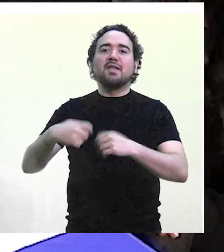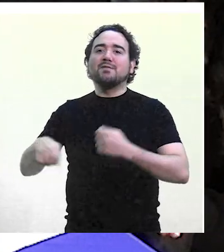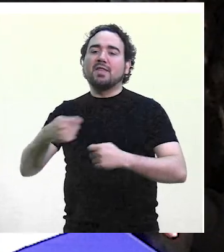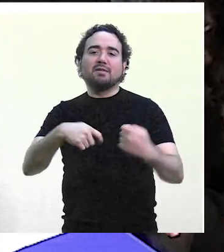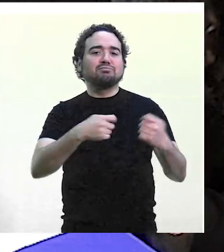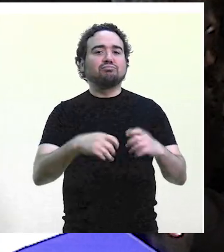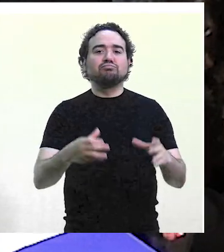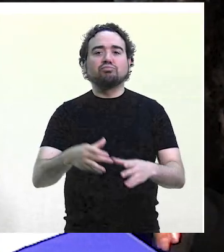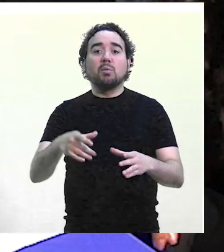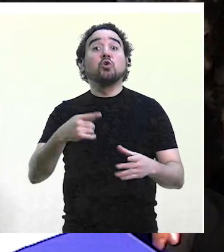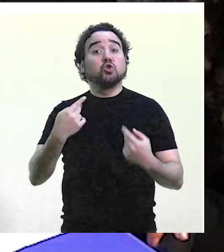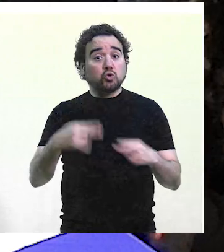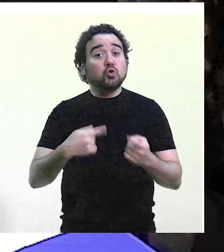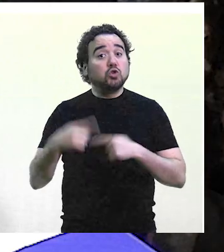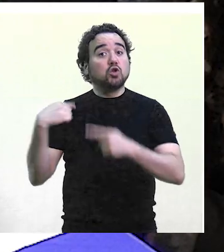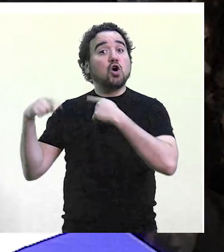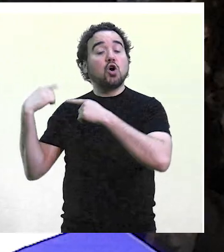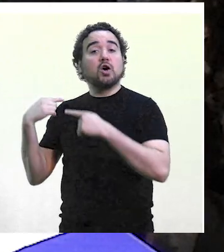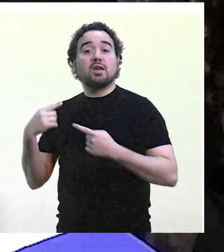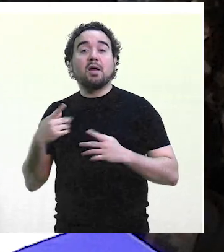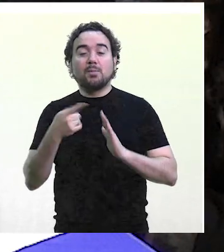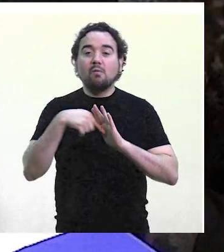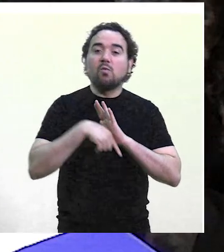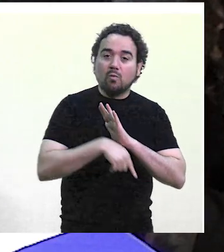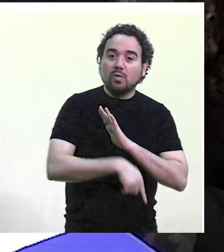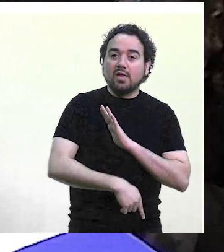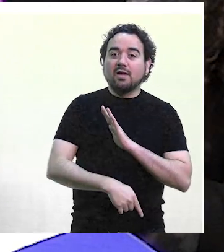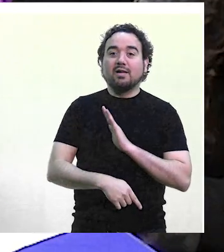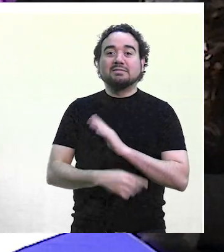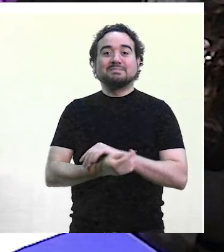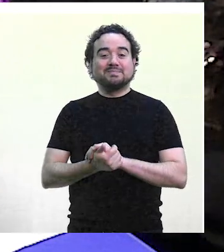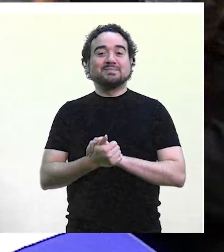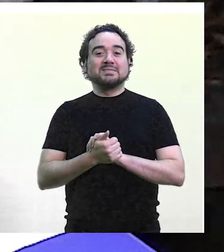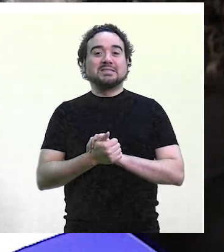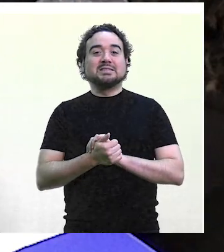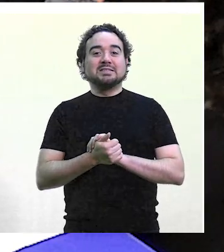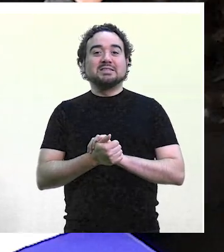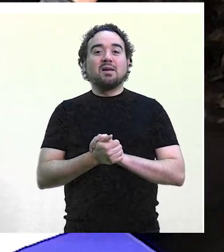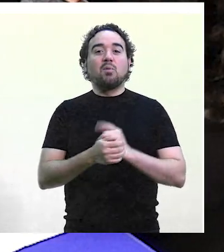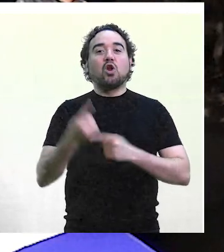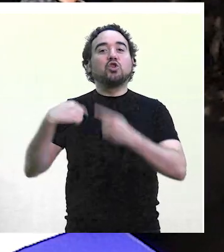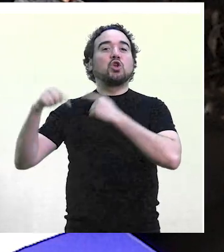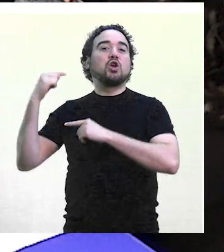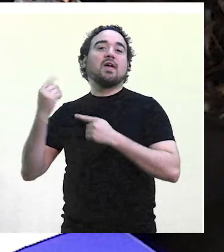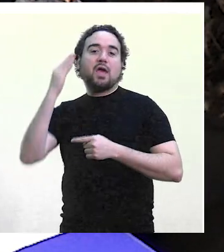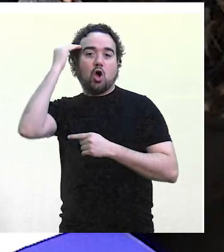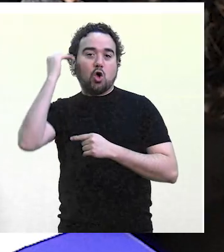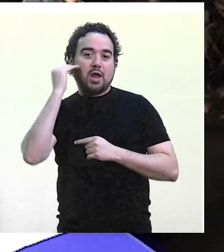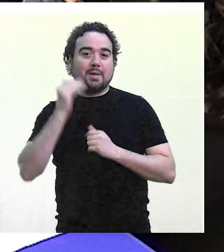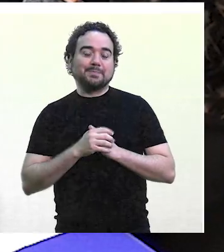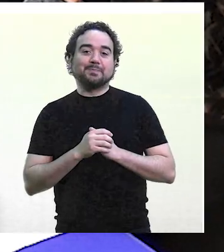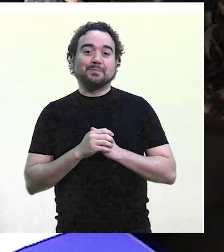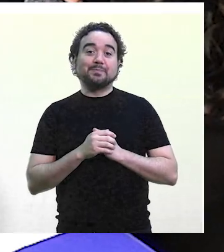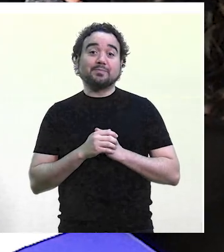un plato callejero. Tiene también su historia bastante profunda, vamos a decir, en la historia